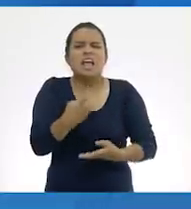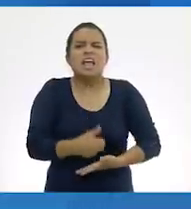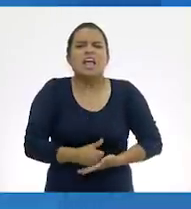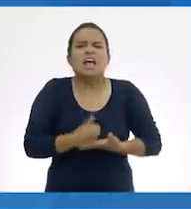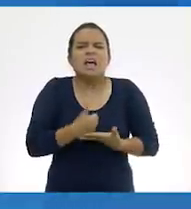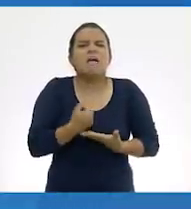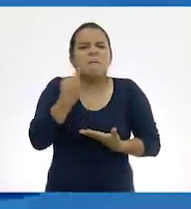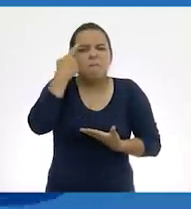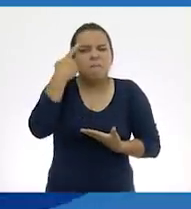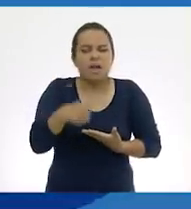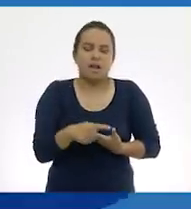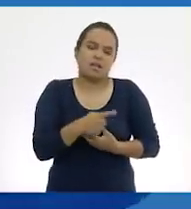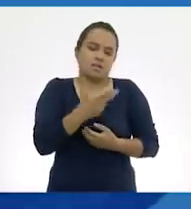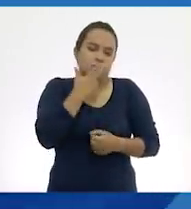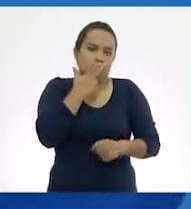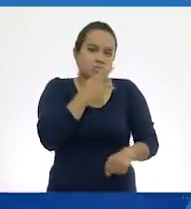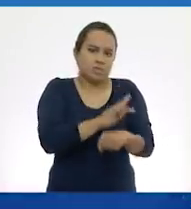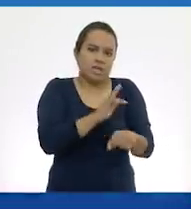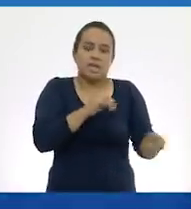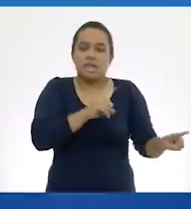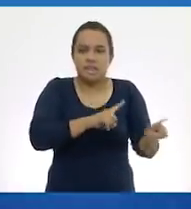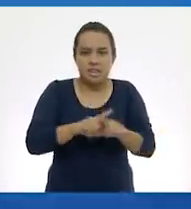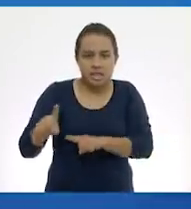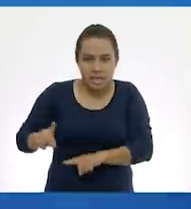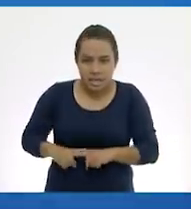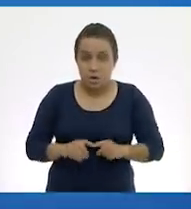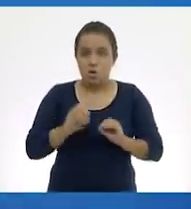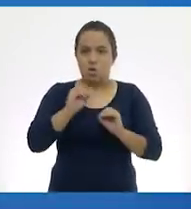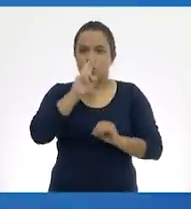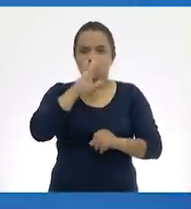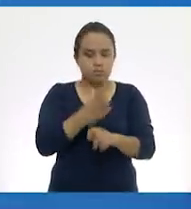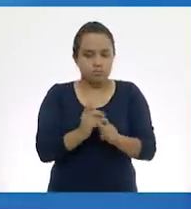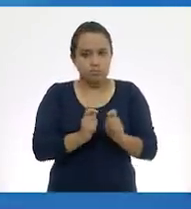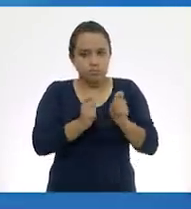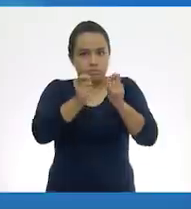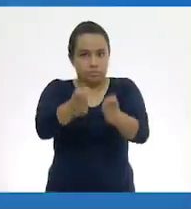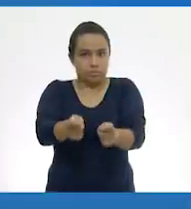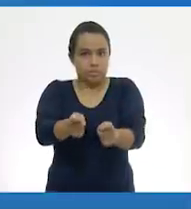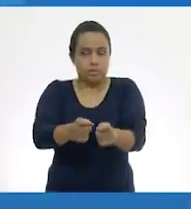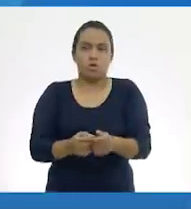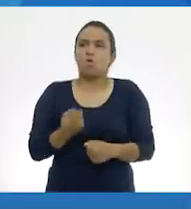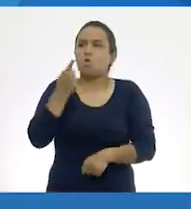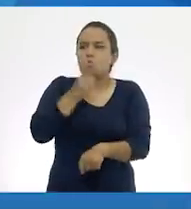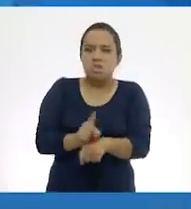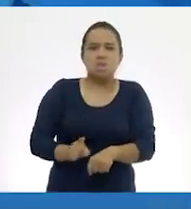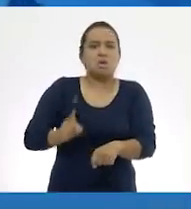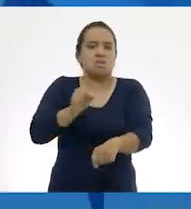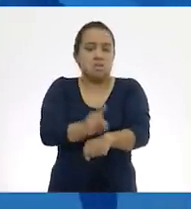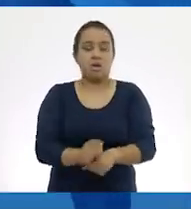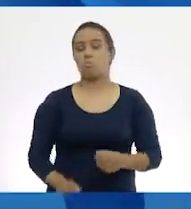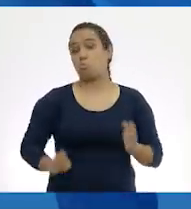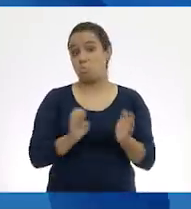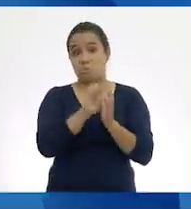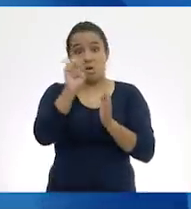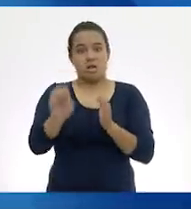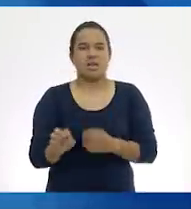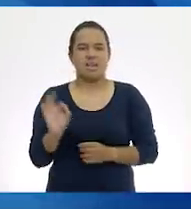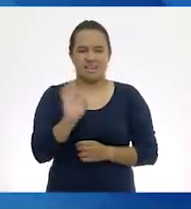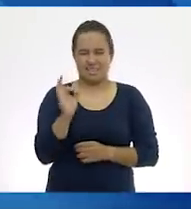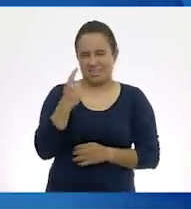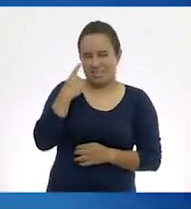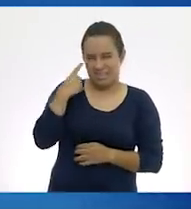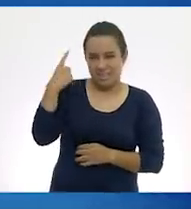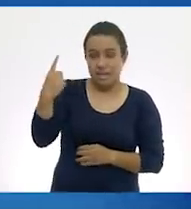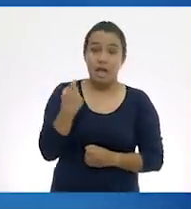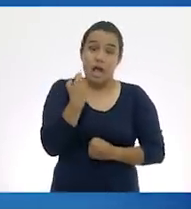con diferentes funciones o en diferentes tareas en el día a día. Es decir, probablemente, como ya